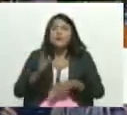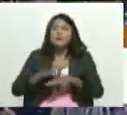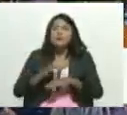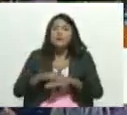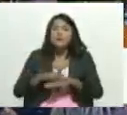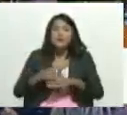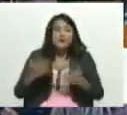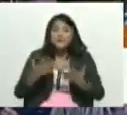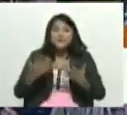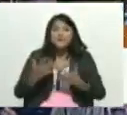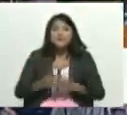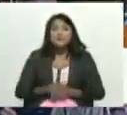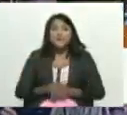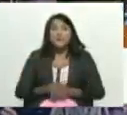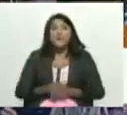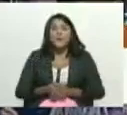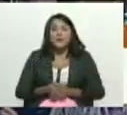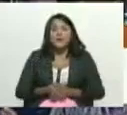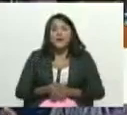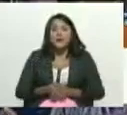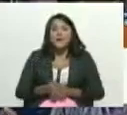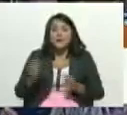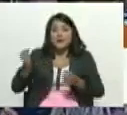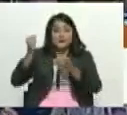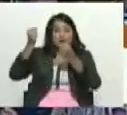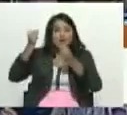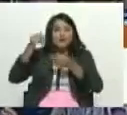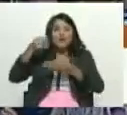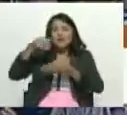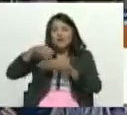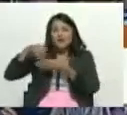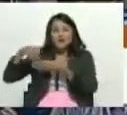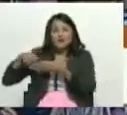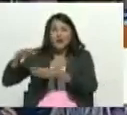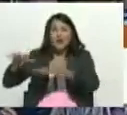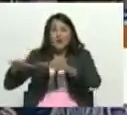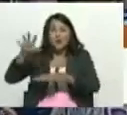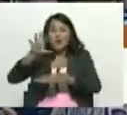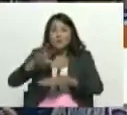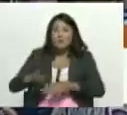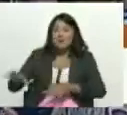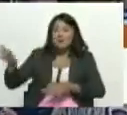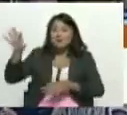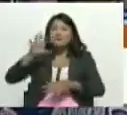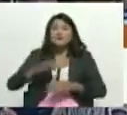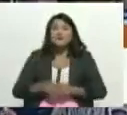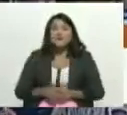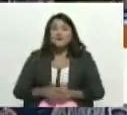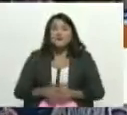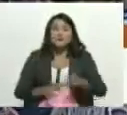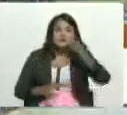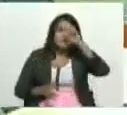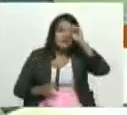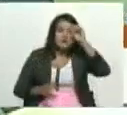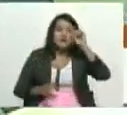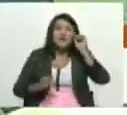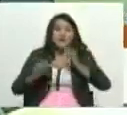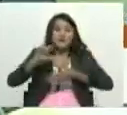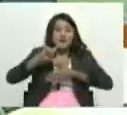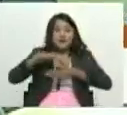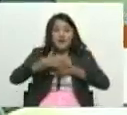electorales y esos siervos de alerta algunos países progresistas gobierno progresistas de América